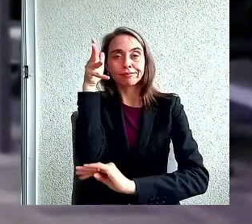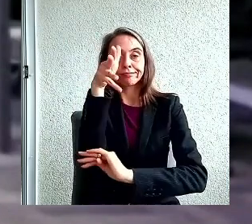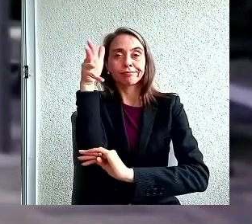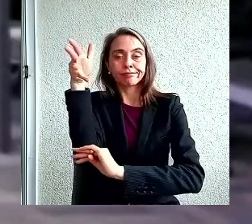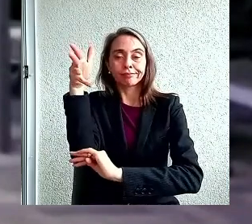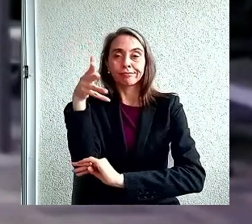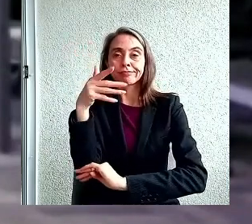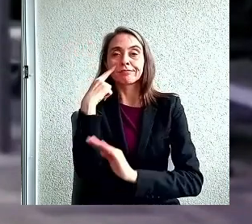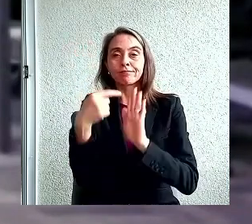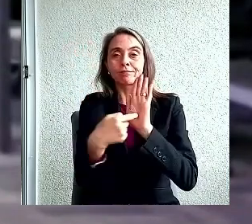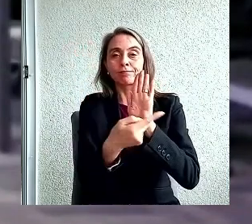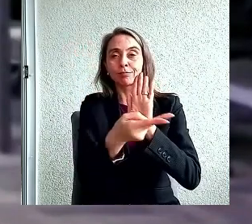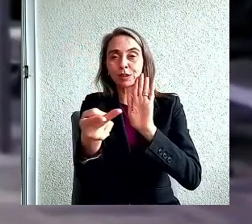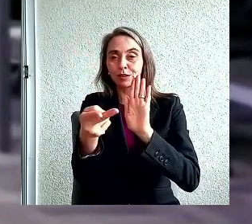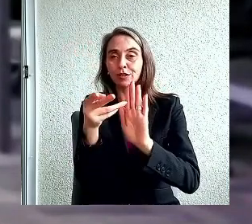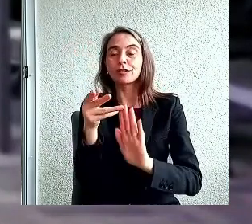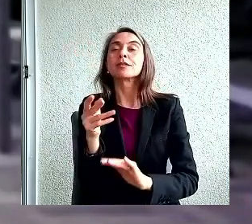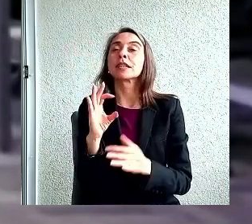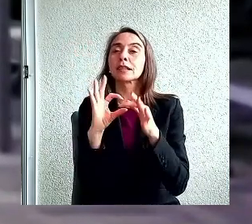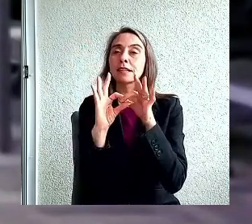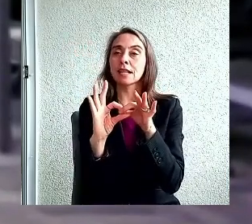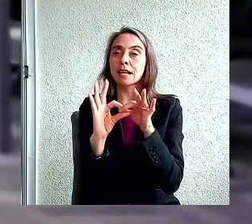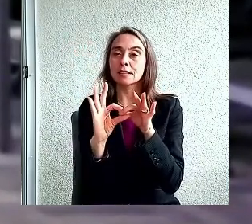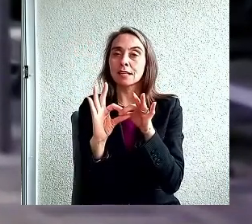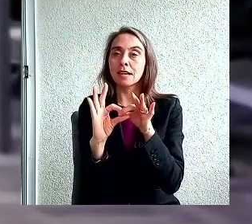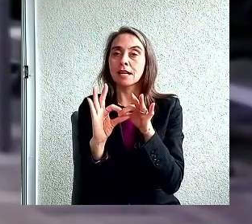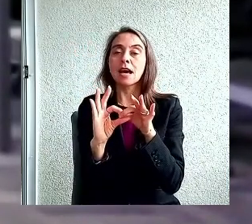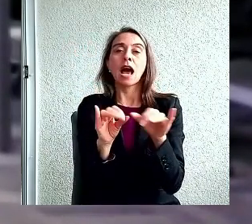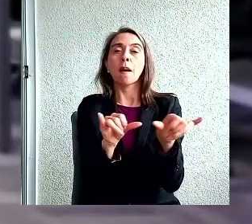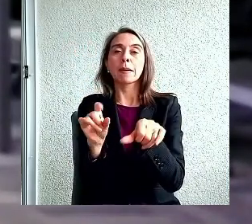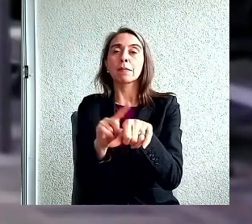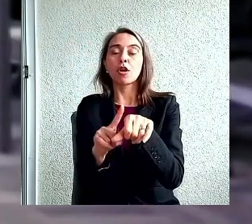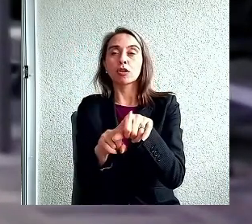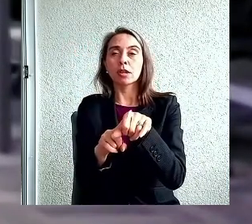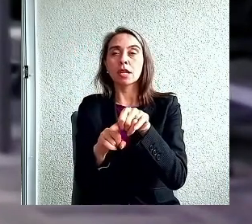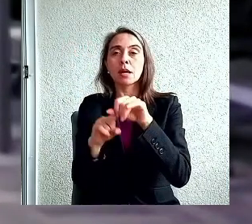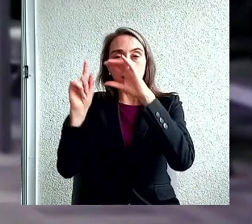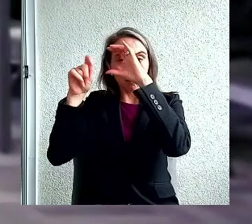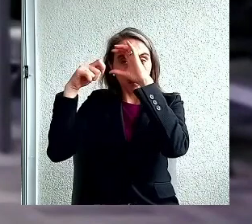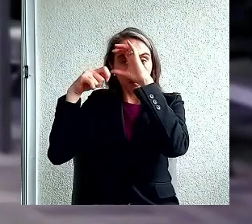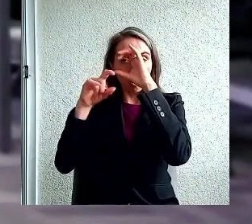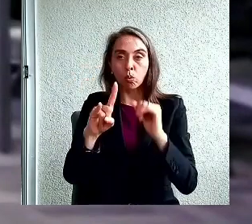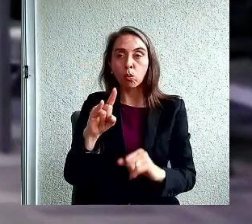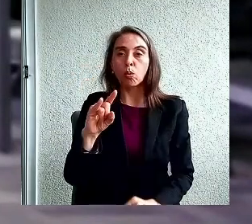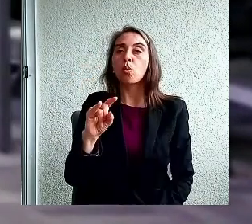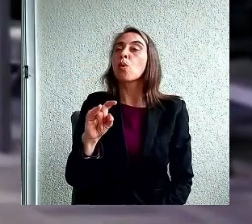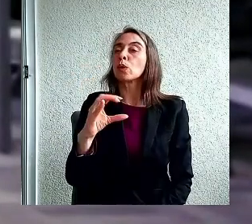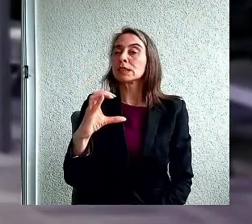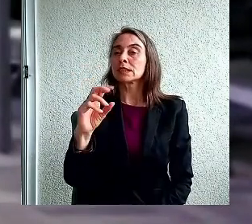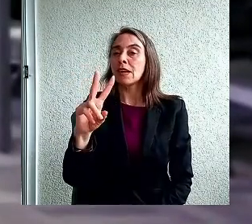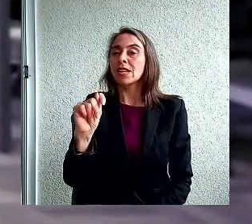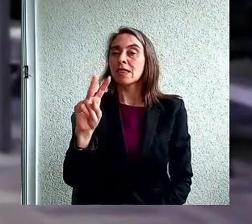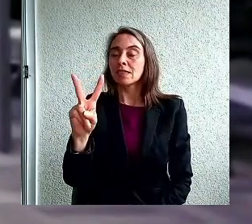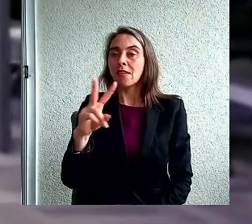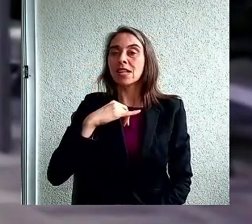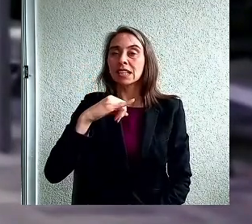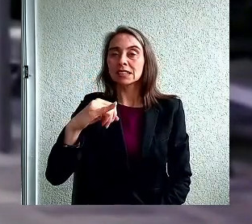y continuamos con el panel de presentaciones a través de los canales oficiales de las universidades de la red G9.